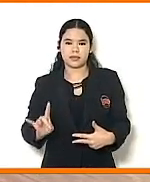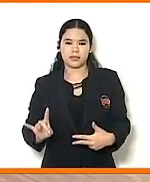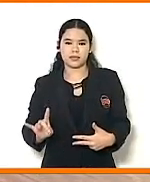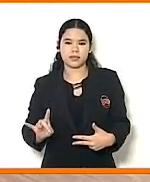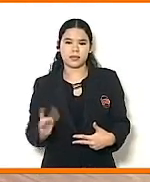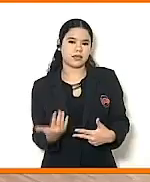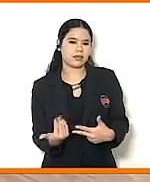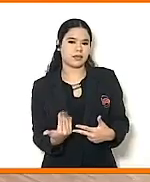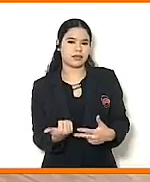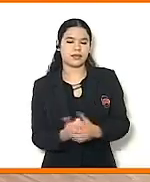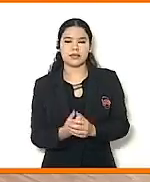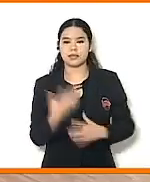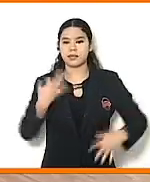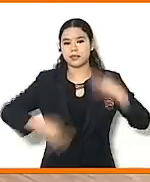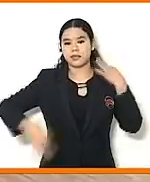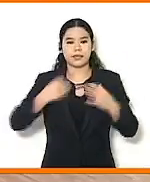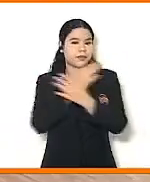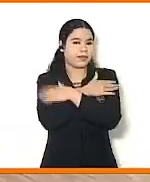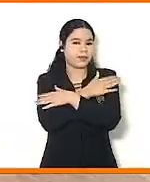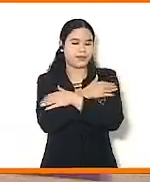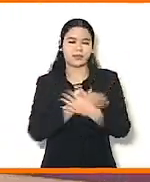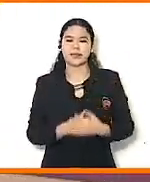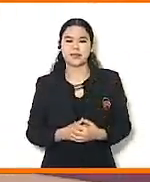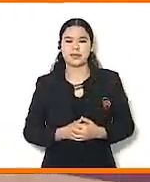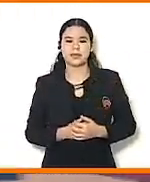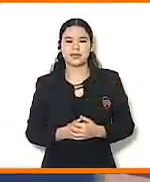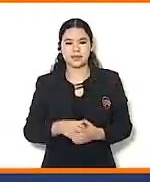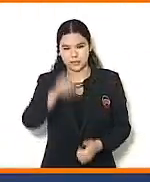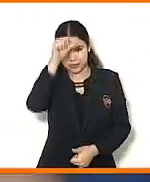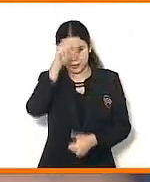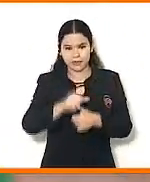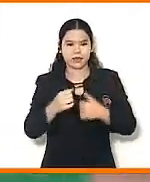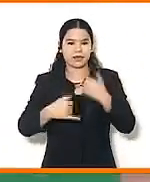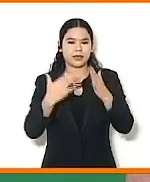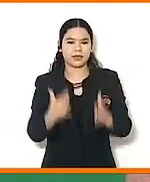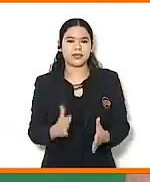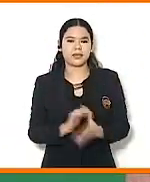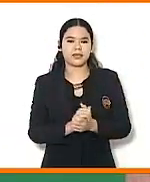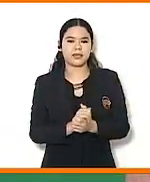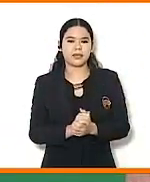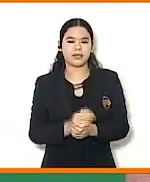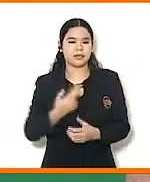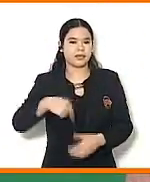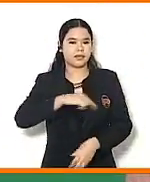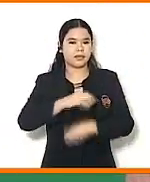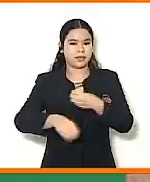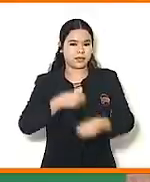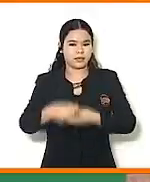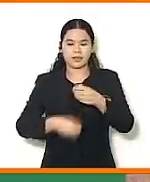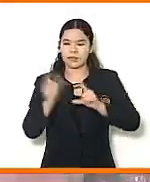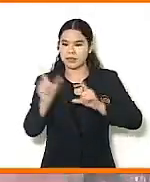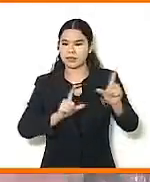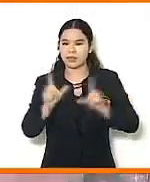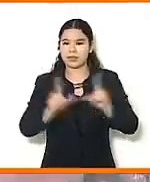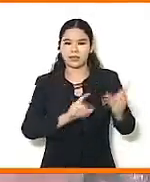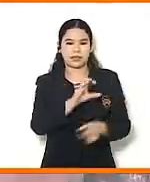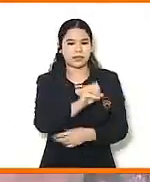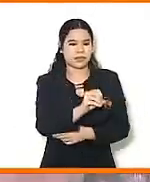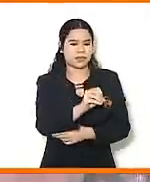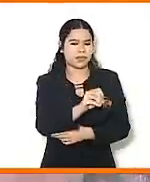y 15. Muchas felicidades. Y recuerda, jugador, que nuestras esperas están ordenadas del